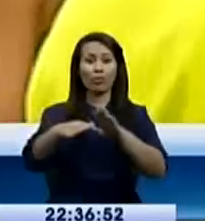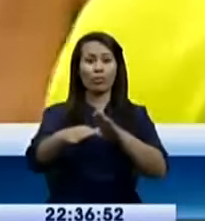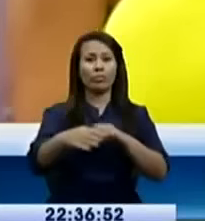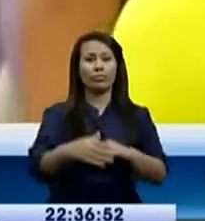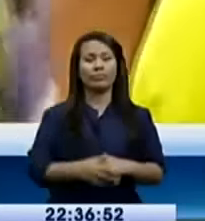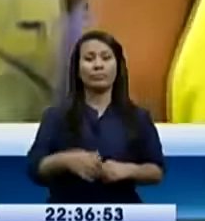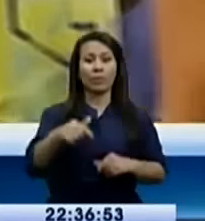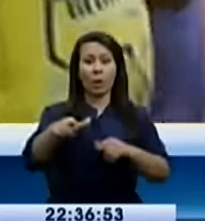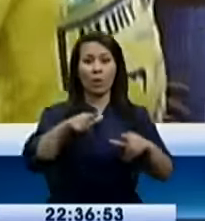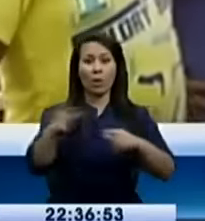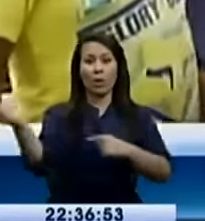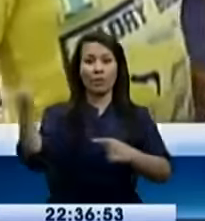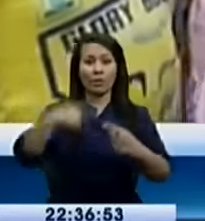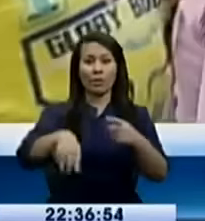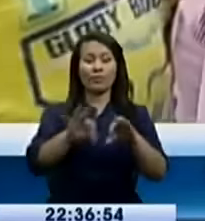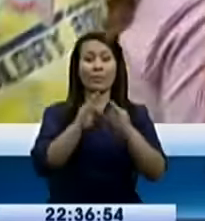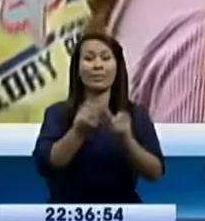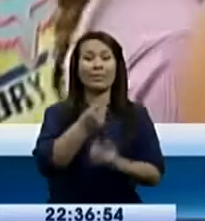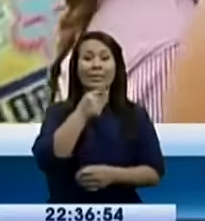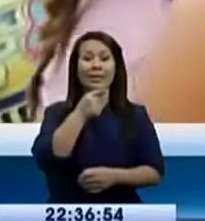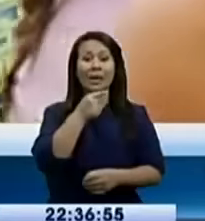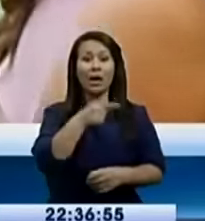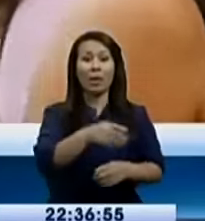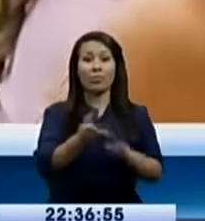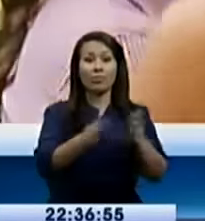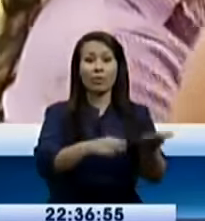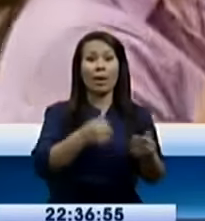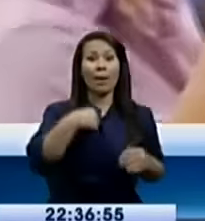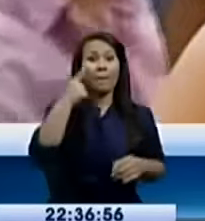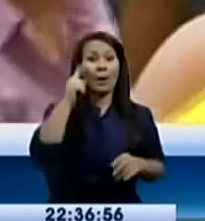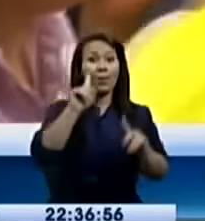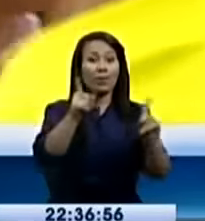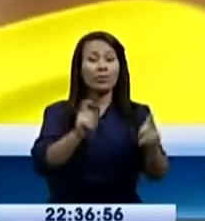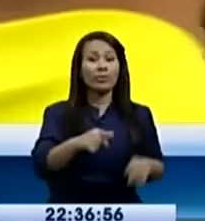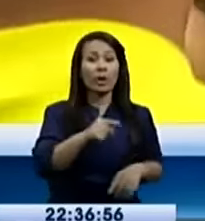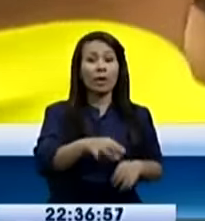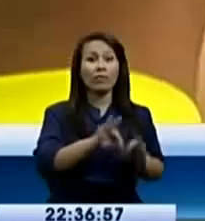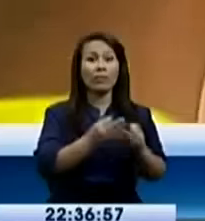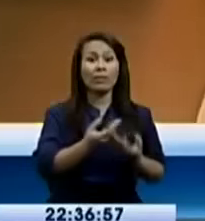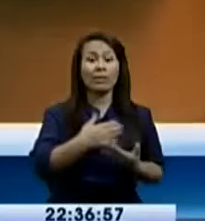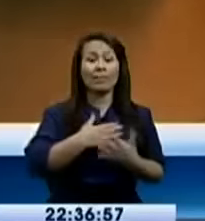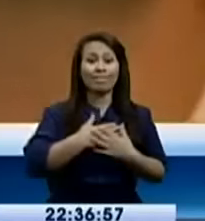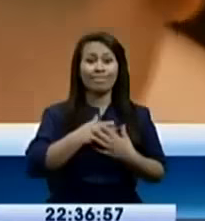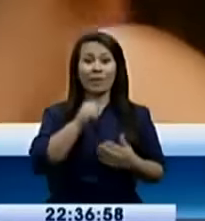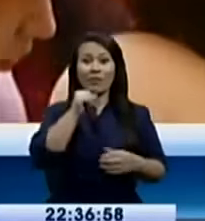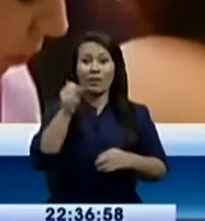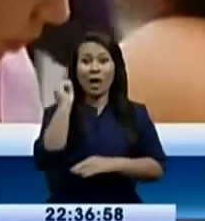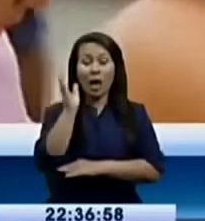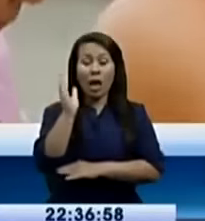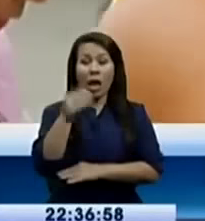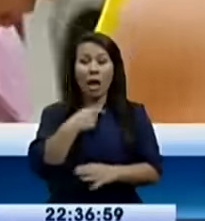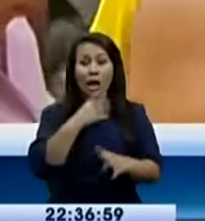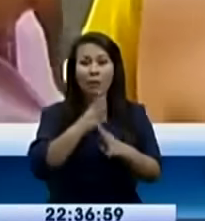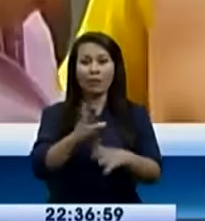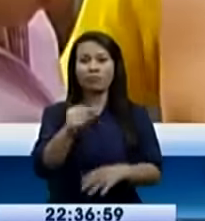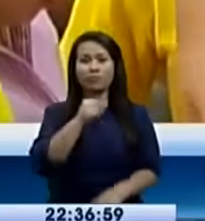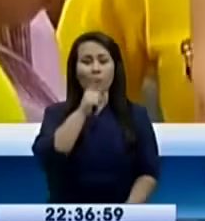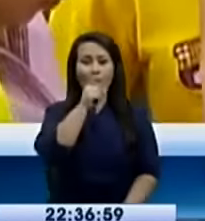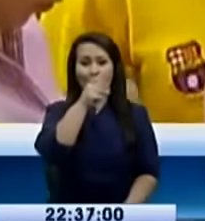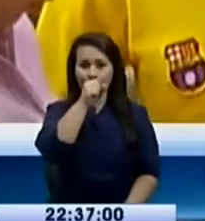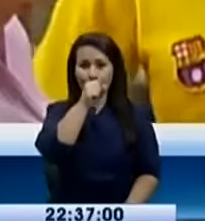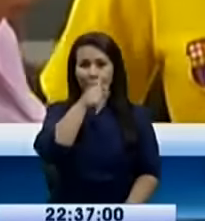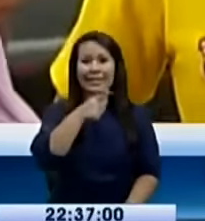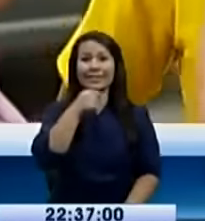Al sitio llegaron familiares de las víctimas para preguntar sobre sus allegados sin ofrecer declaraciones. El conductor del